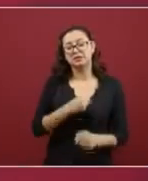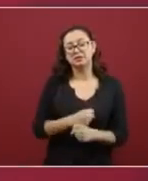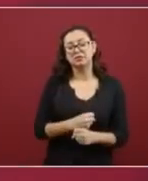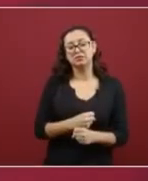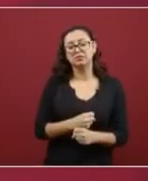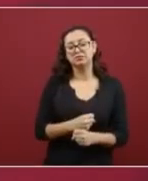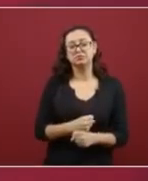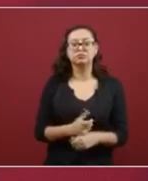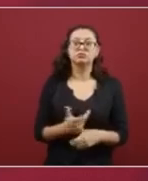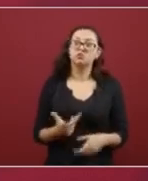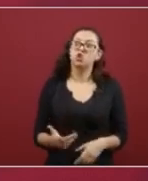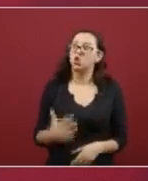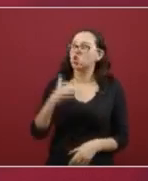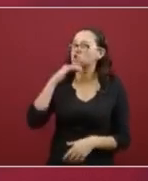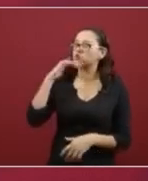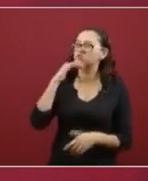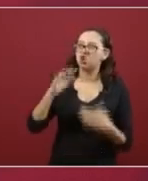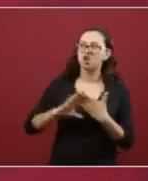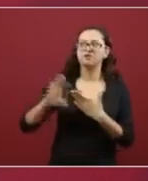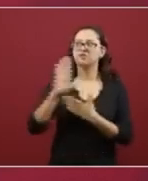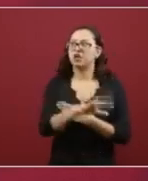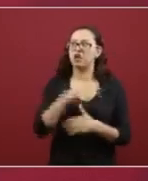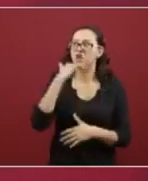de combatir la corrupción,